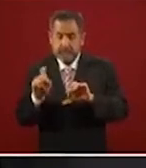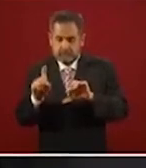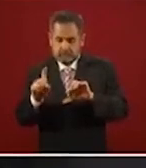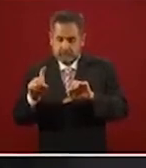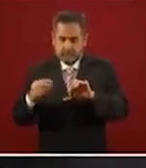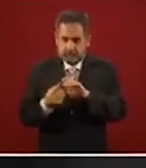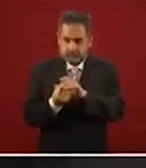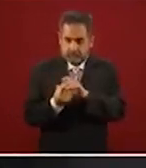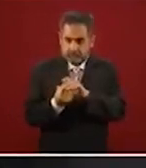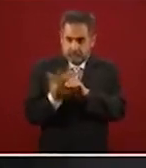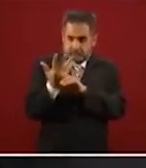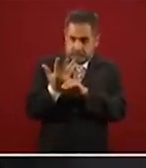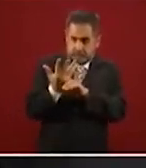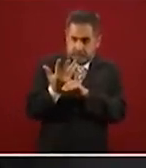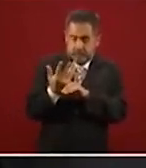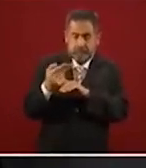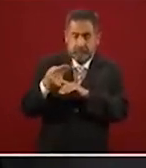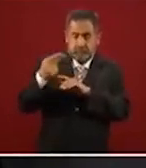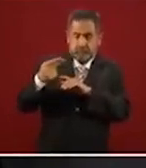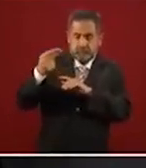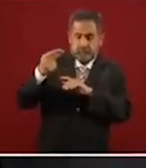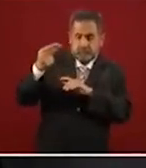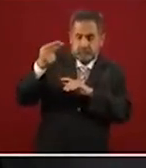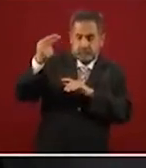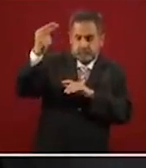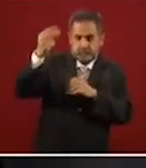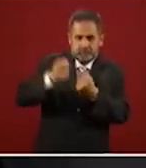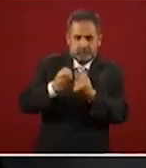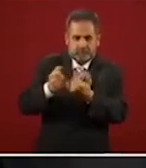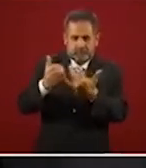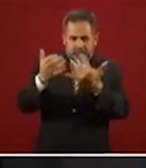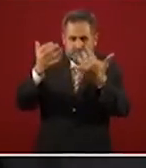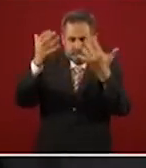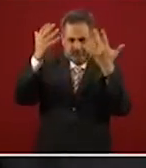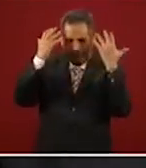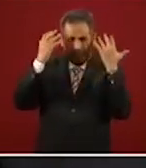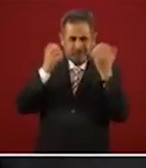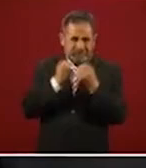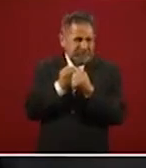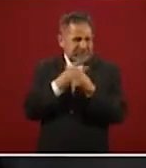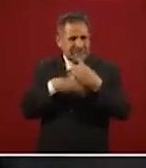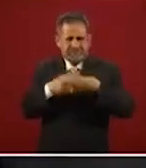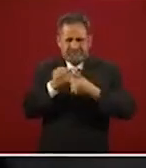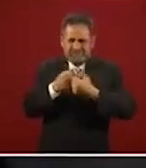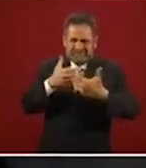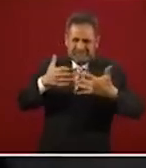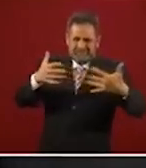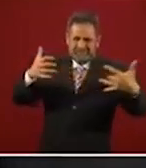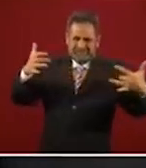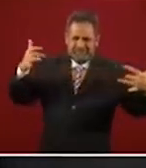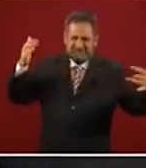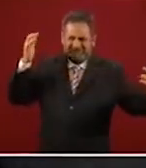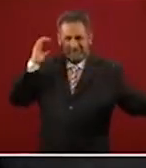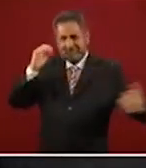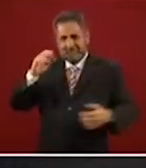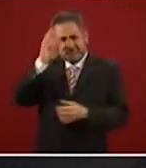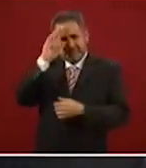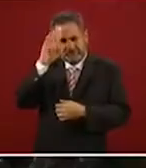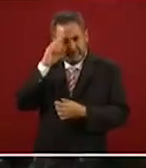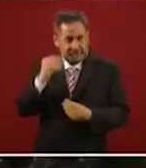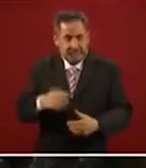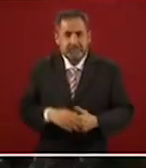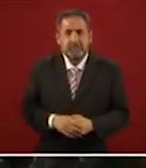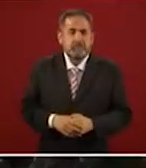que hay una toma clandestina baja la presión y se convierte en gas y se multiplica cientos de veces al salir